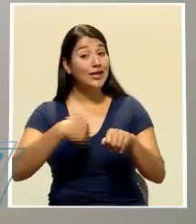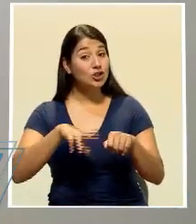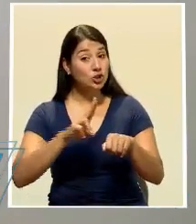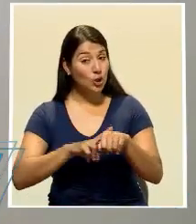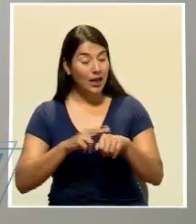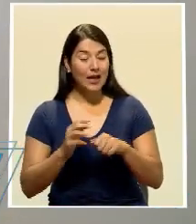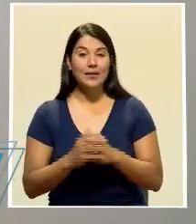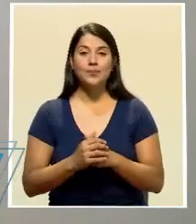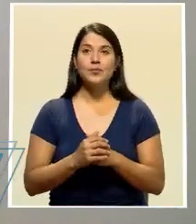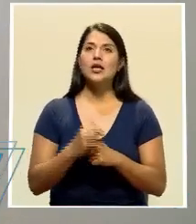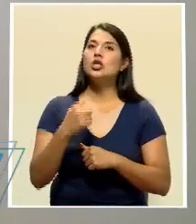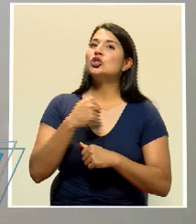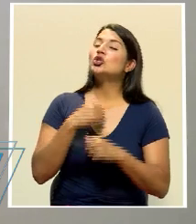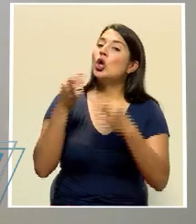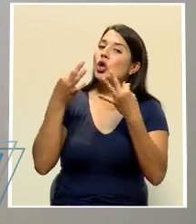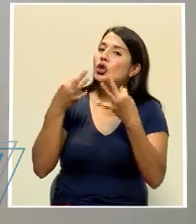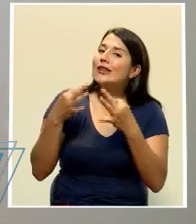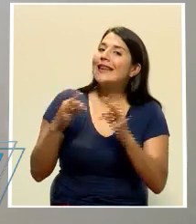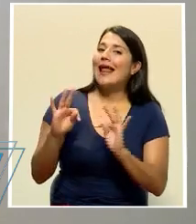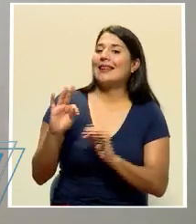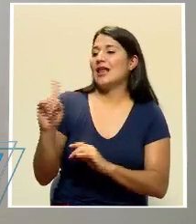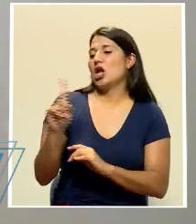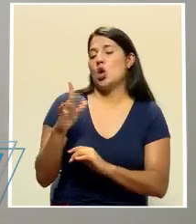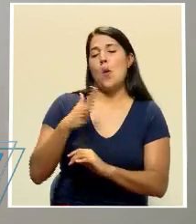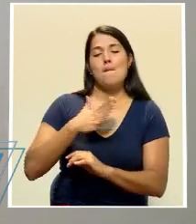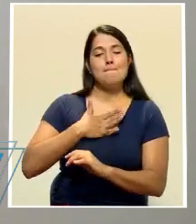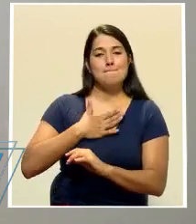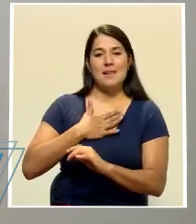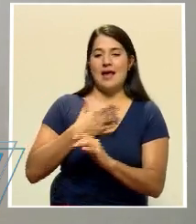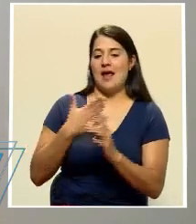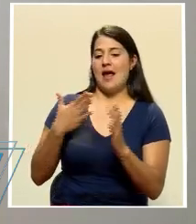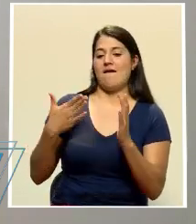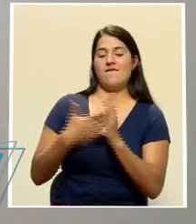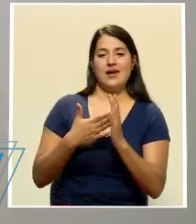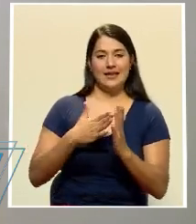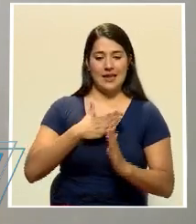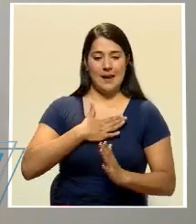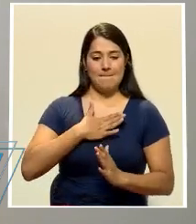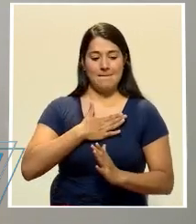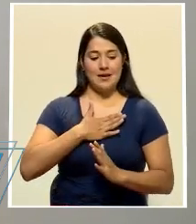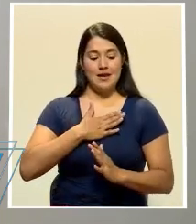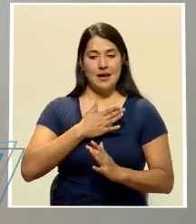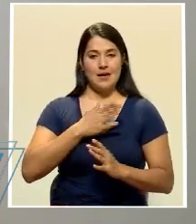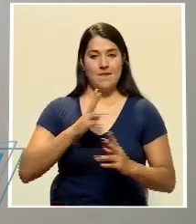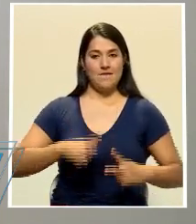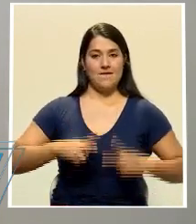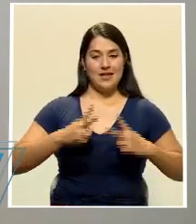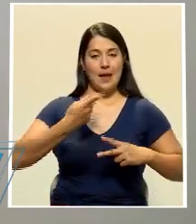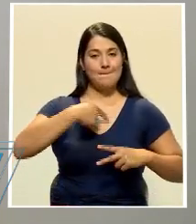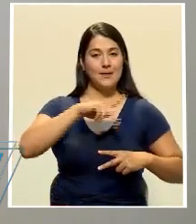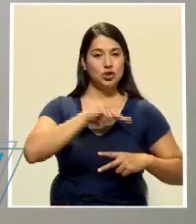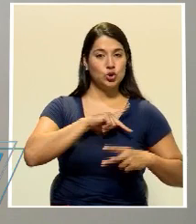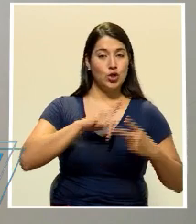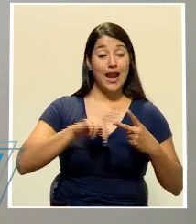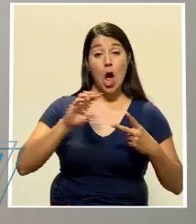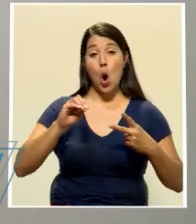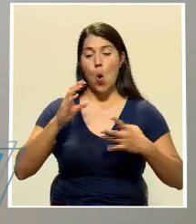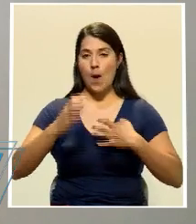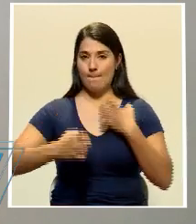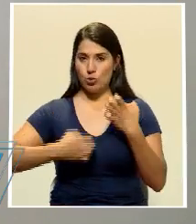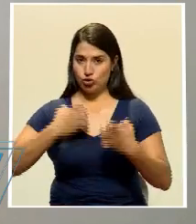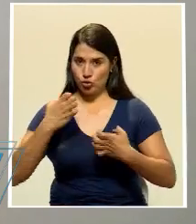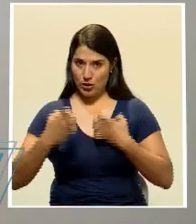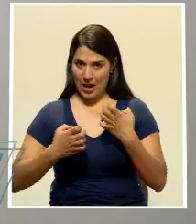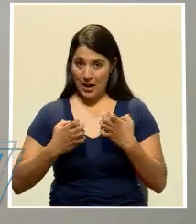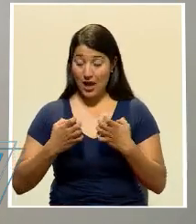Bueno, intento que no me afecte en lo personal, intento que no me afecte en lo emocional. Probablemente tengo yo